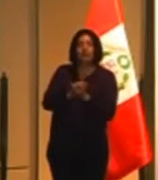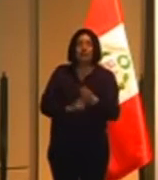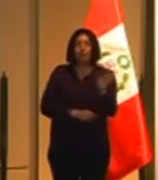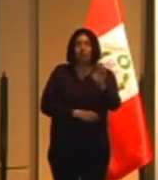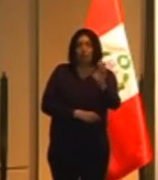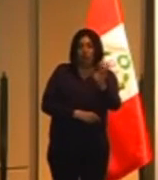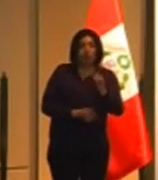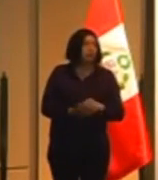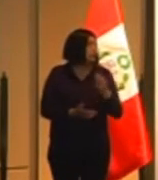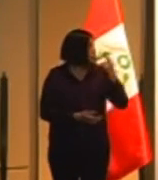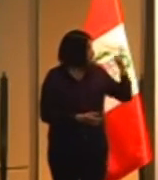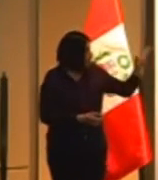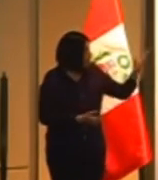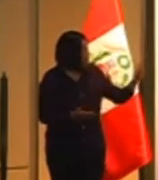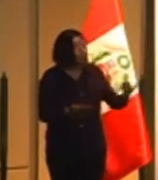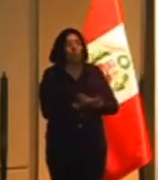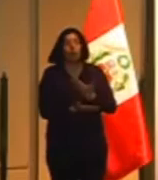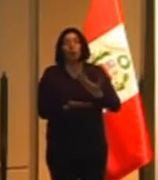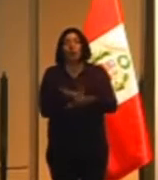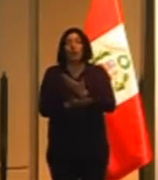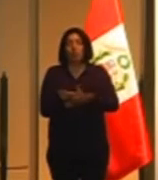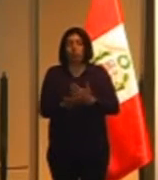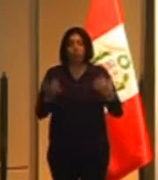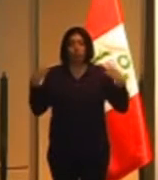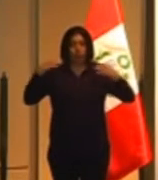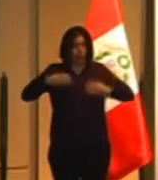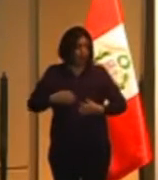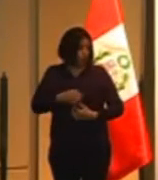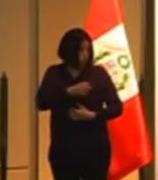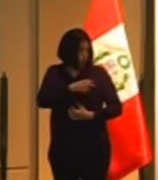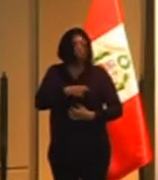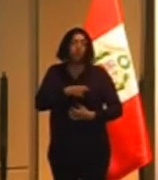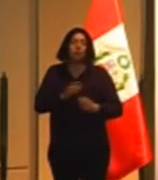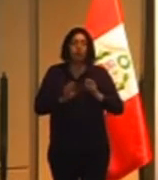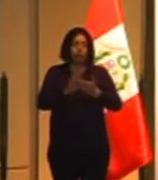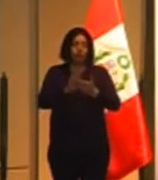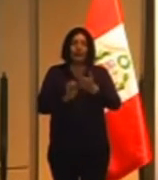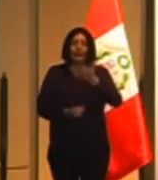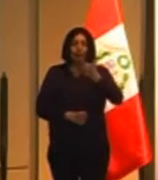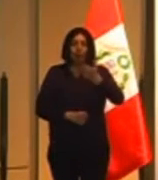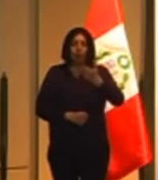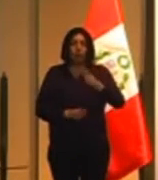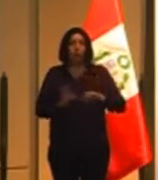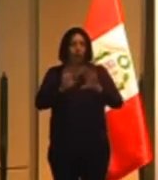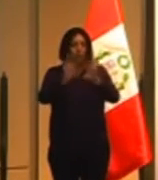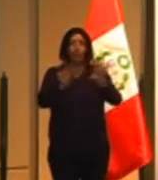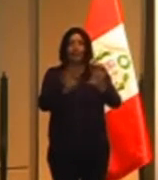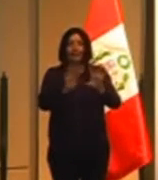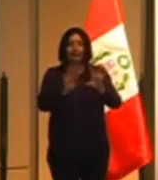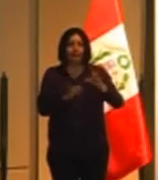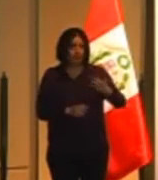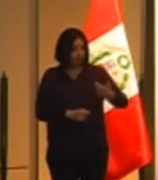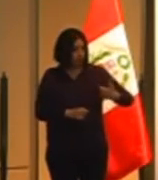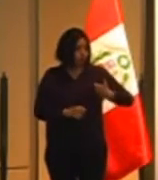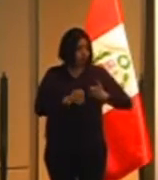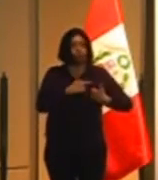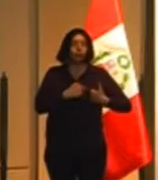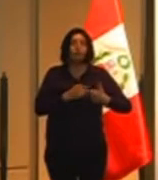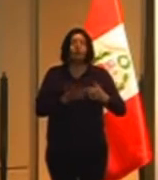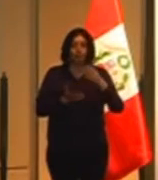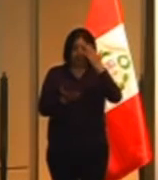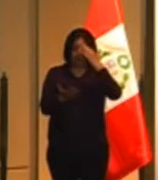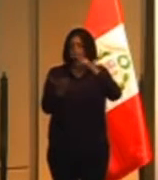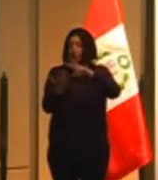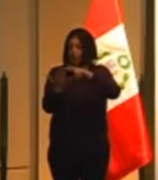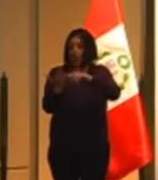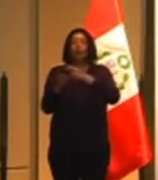aquí estos nuevos chalecos y aquí los códigos QR, que con unos teléfonos inteligentes o con unas tablets se les puede leer lo que dice el QR,